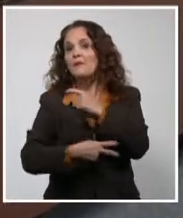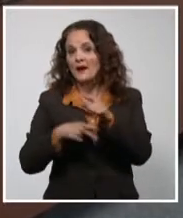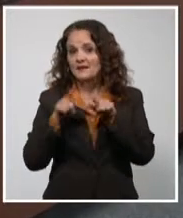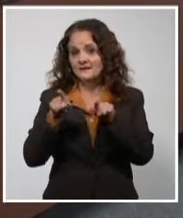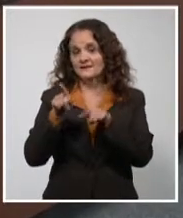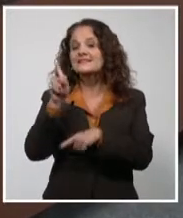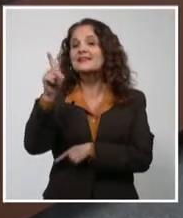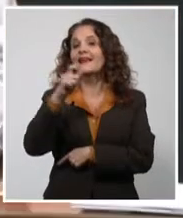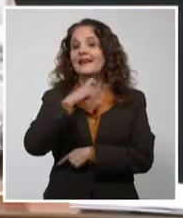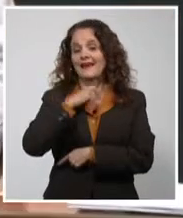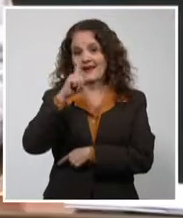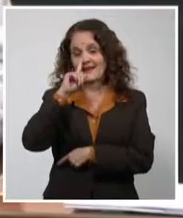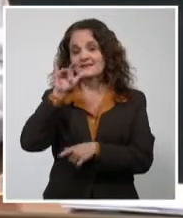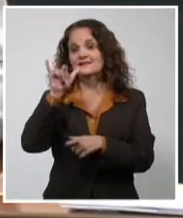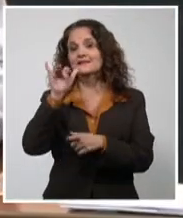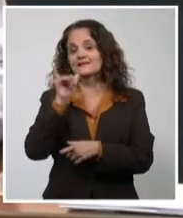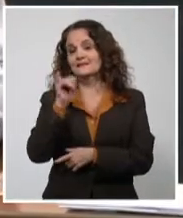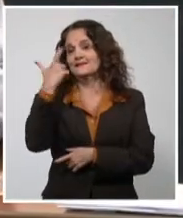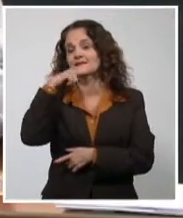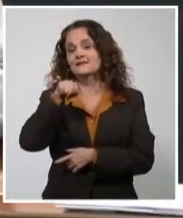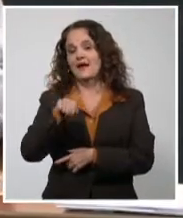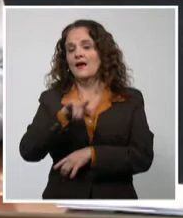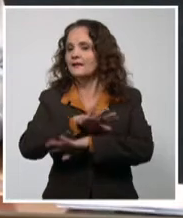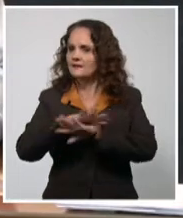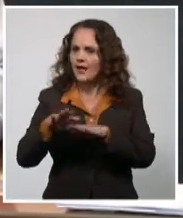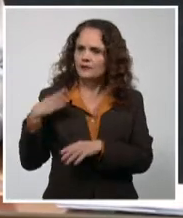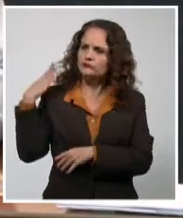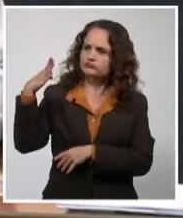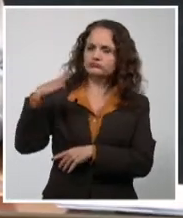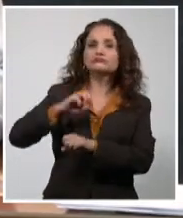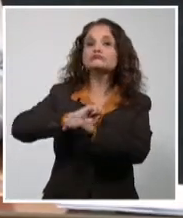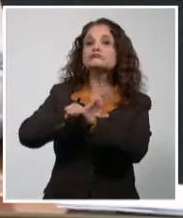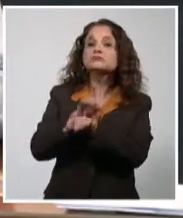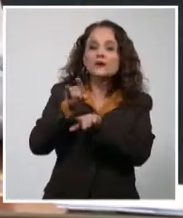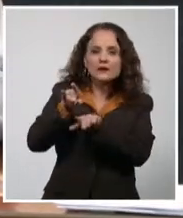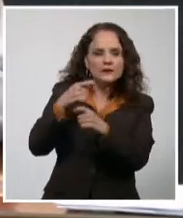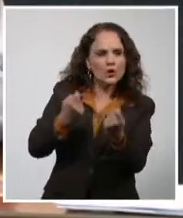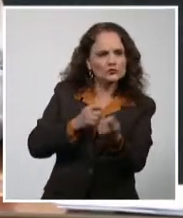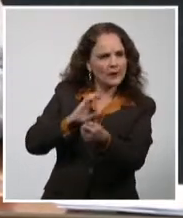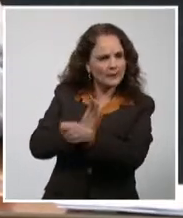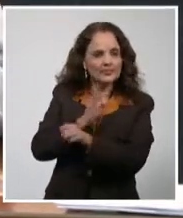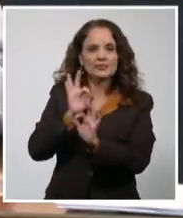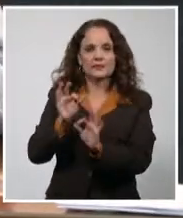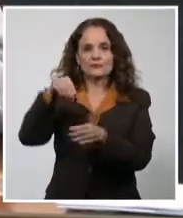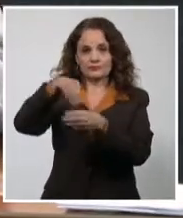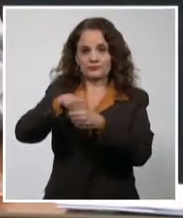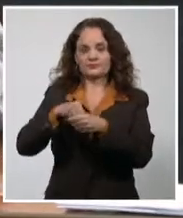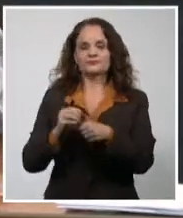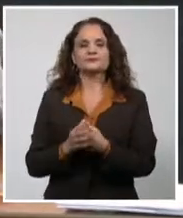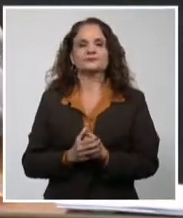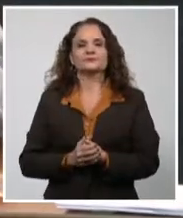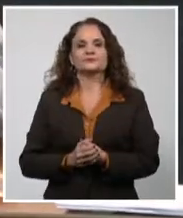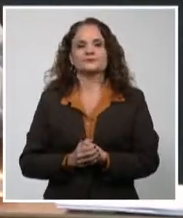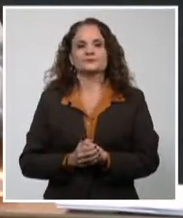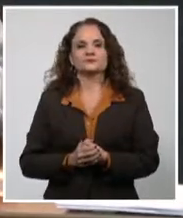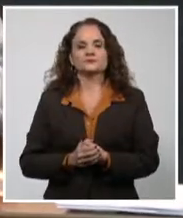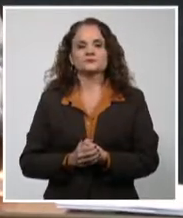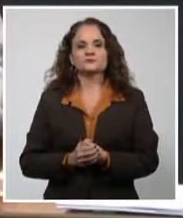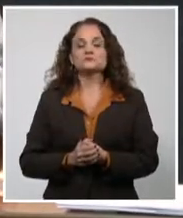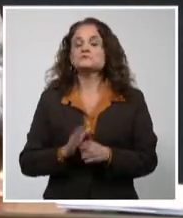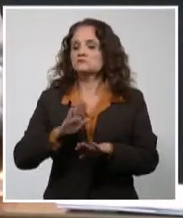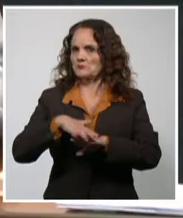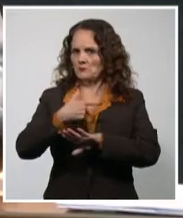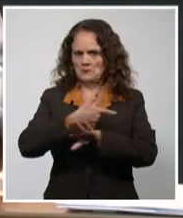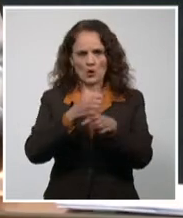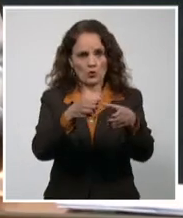asistir a ese hermano país ante la emergencia que generó la COVID-19 en su territorio. Pasarán ustedes una